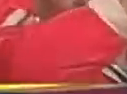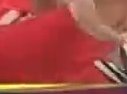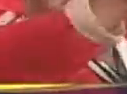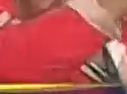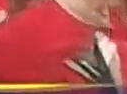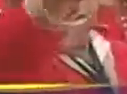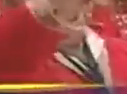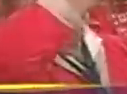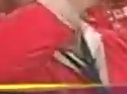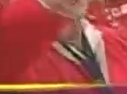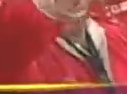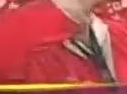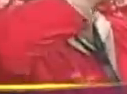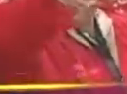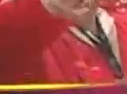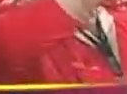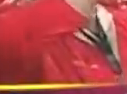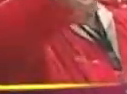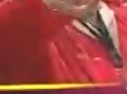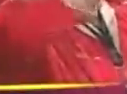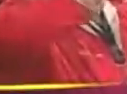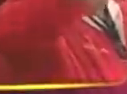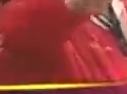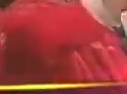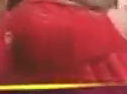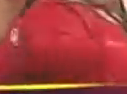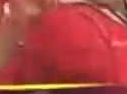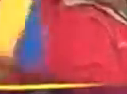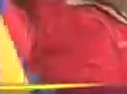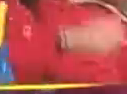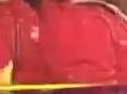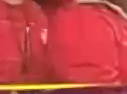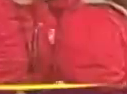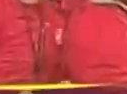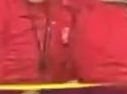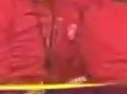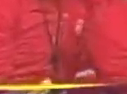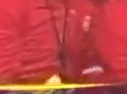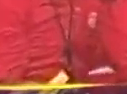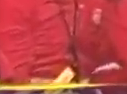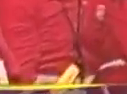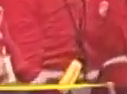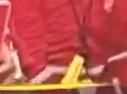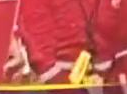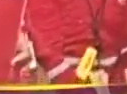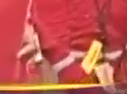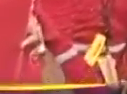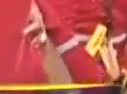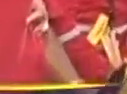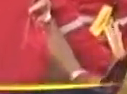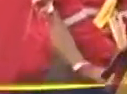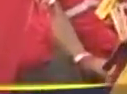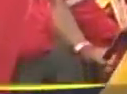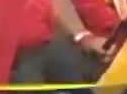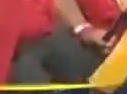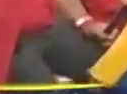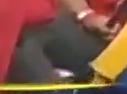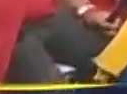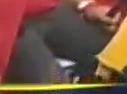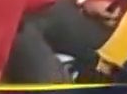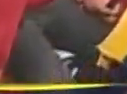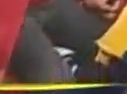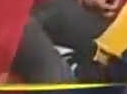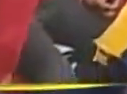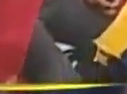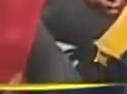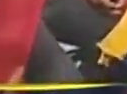este análisis el jefe de Estado venezolano cuando se inicia esa guerra económica contra Venezuela hace